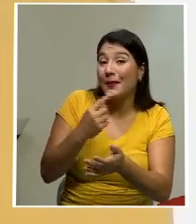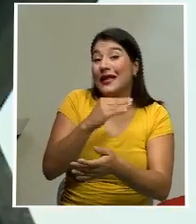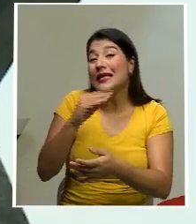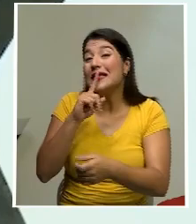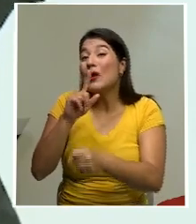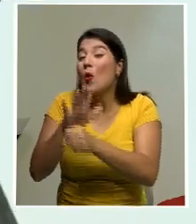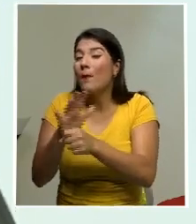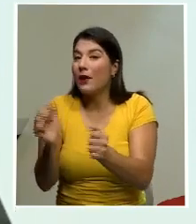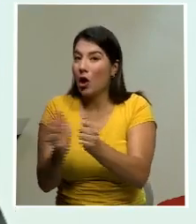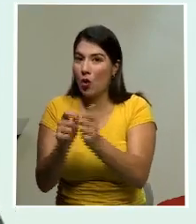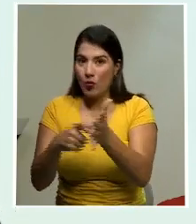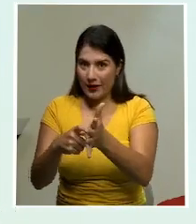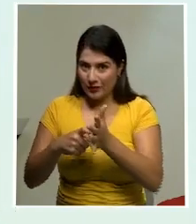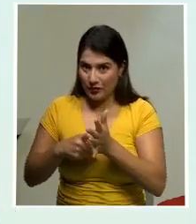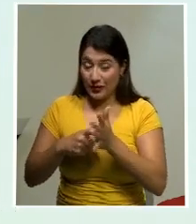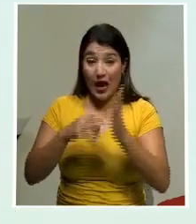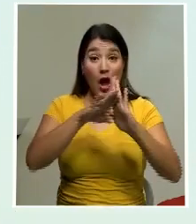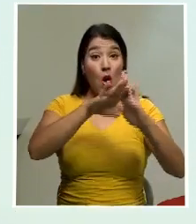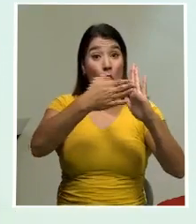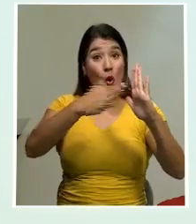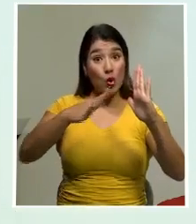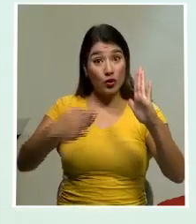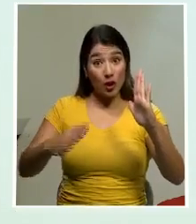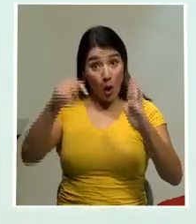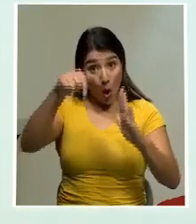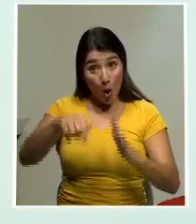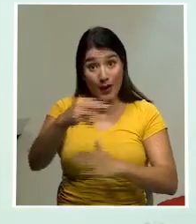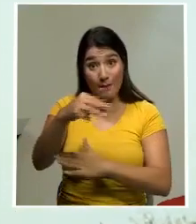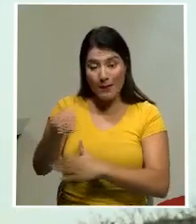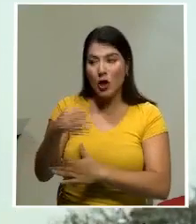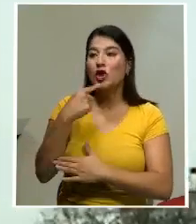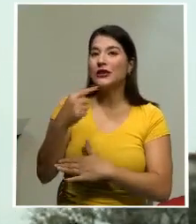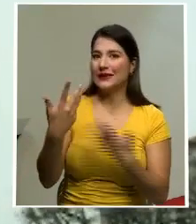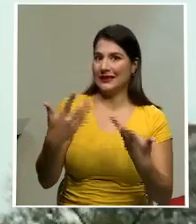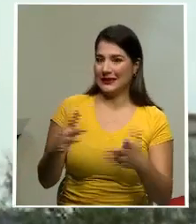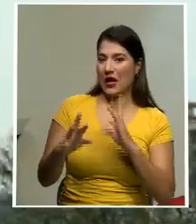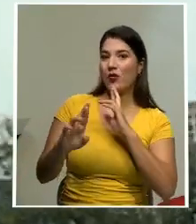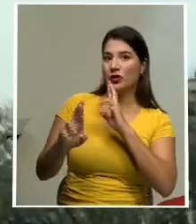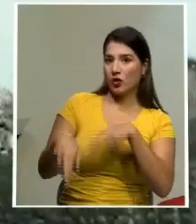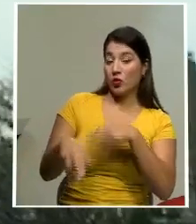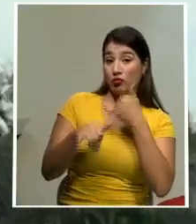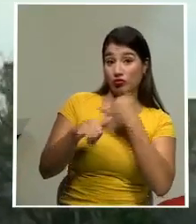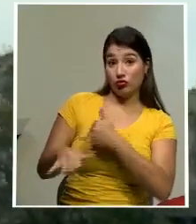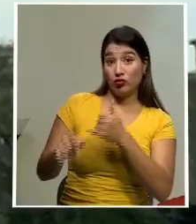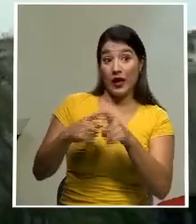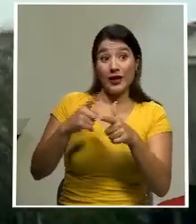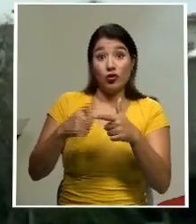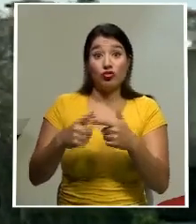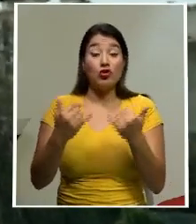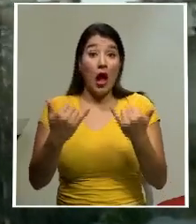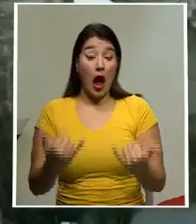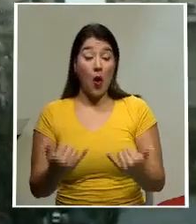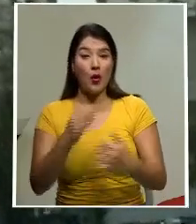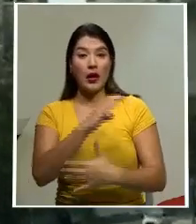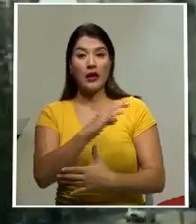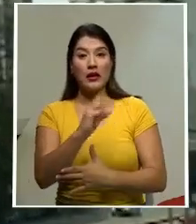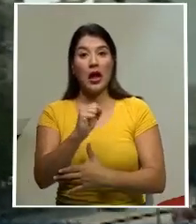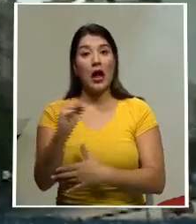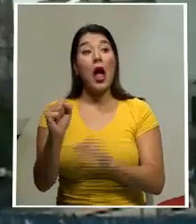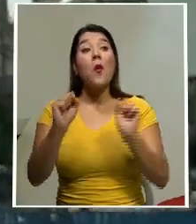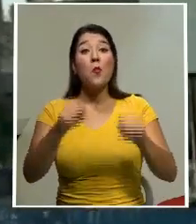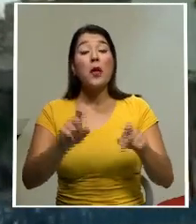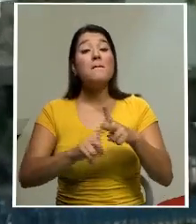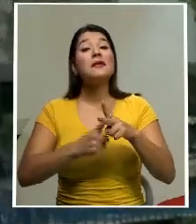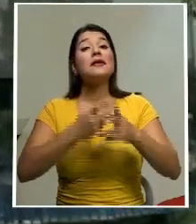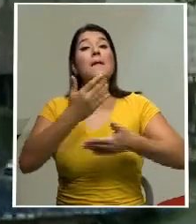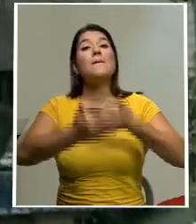La Contraloría General de la República manifestó este miércoles que al rechazarse dicho recurso queda en manos de las autoridades de la Caja proceder a la